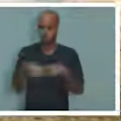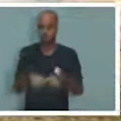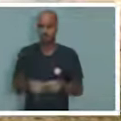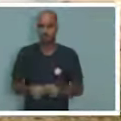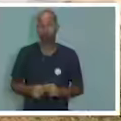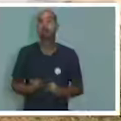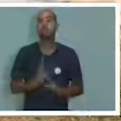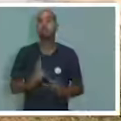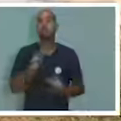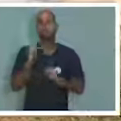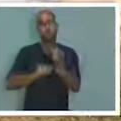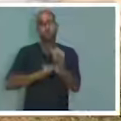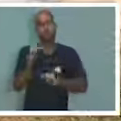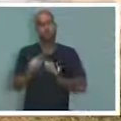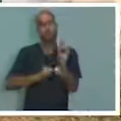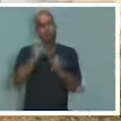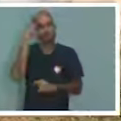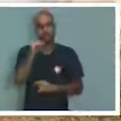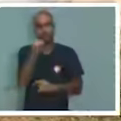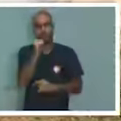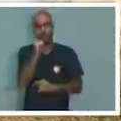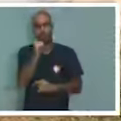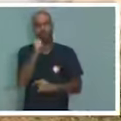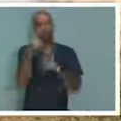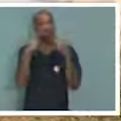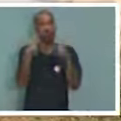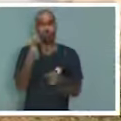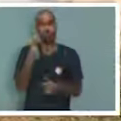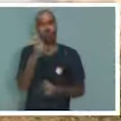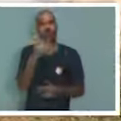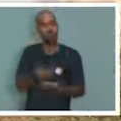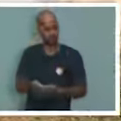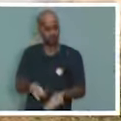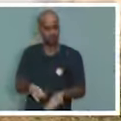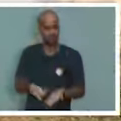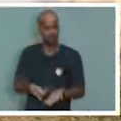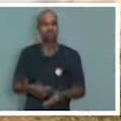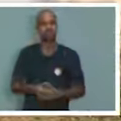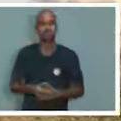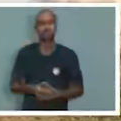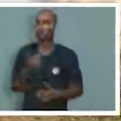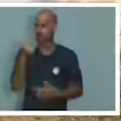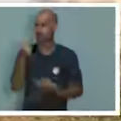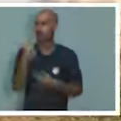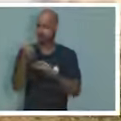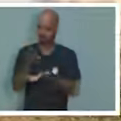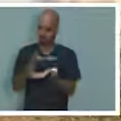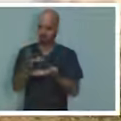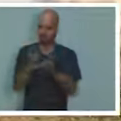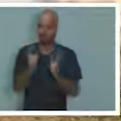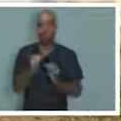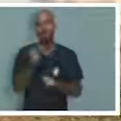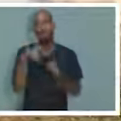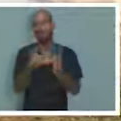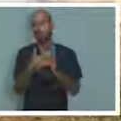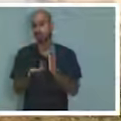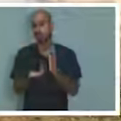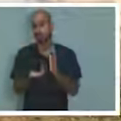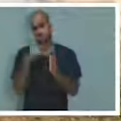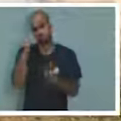placer tenerlo con nosotros y bueno, ir aclarando todas estas dudas que son tan importantes y que a nosotros nos ha llamado tanto la atención. Un inmenso placer compartir con